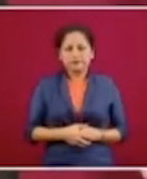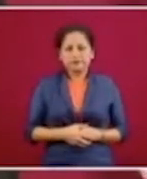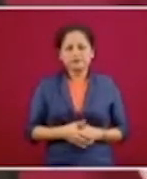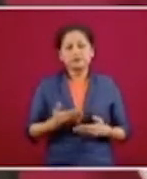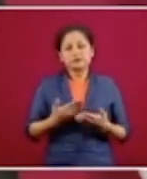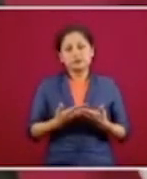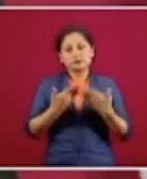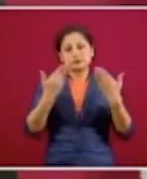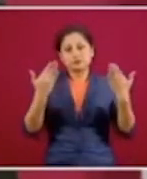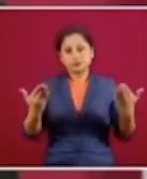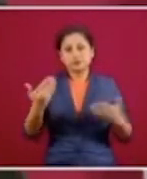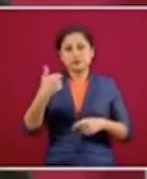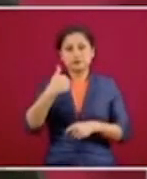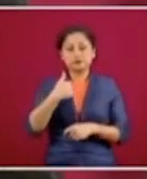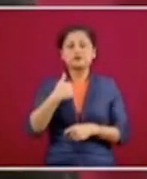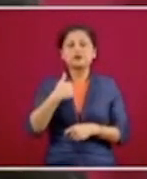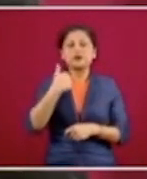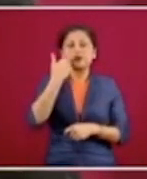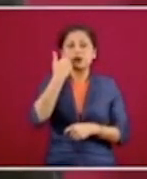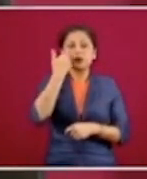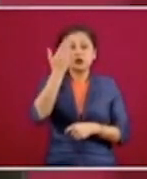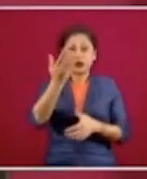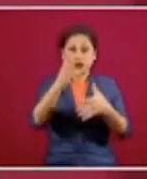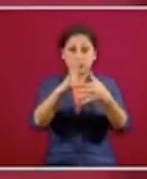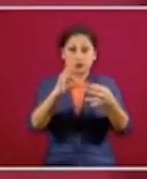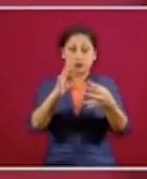Quiero adelantar,